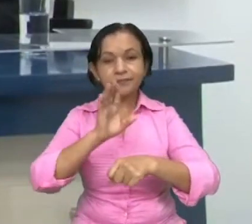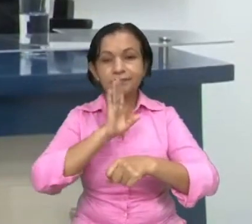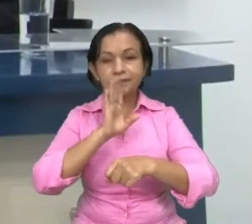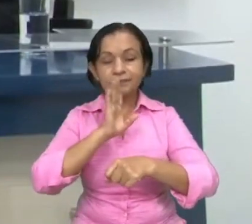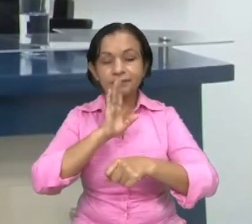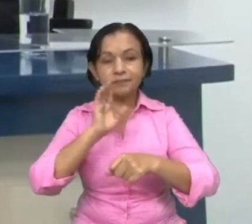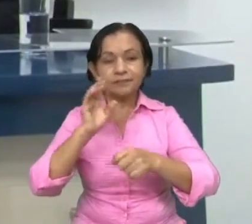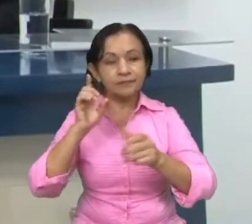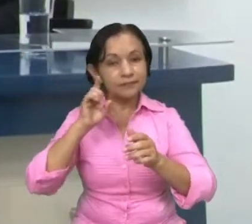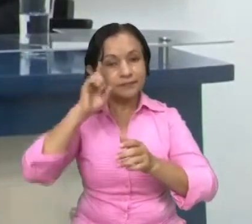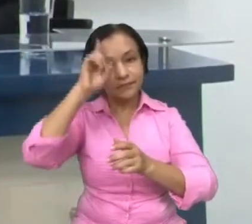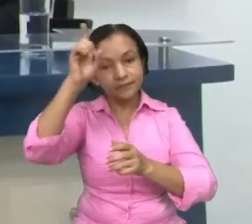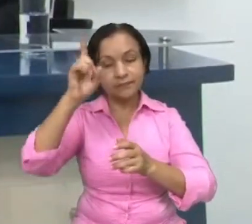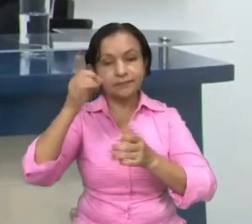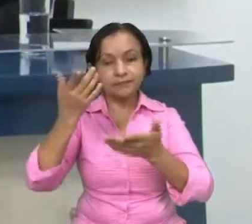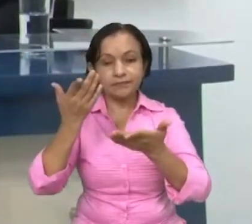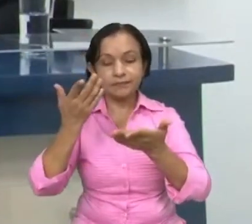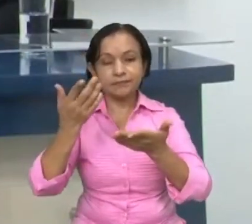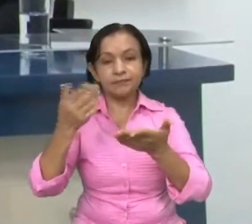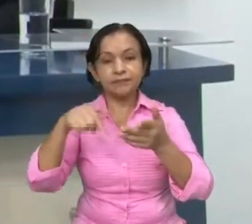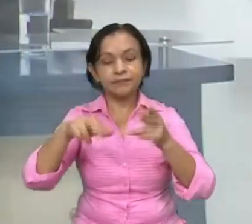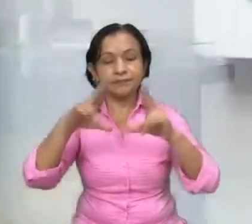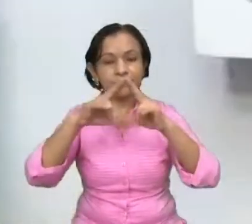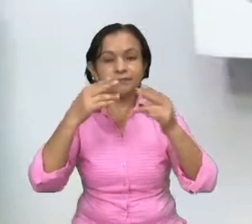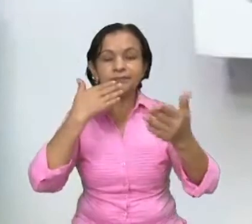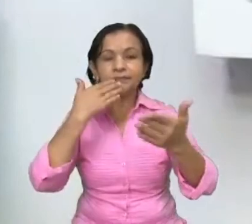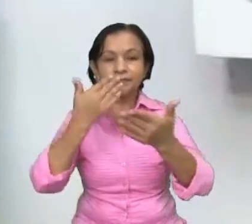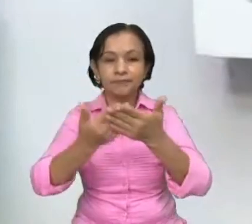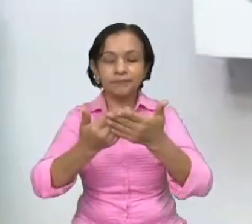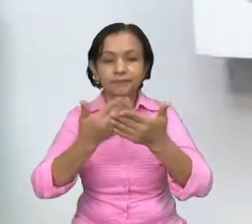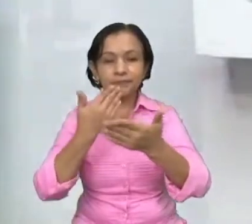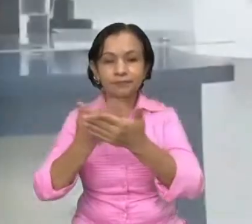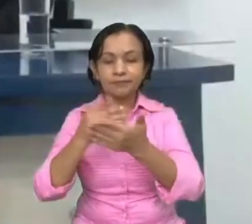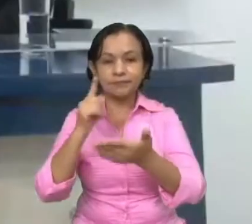hablar sobre todo estos avances médicos de la cirugía fetal en nuestro país. Gracias, Vanessa. Gracias a todos.